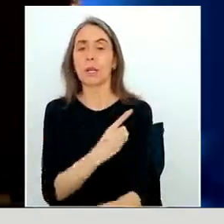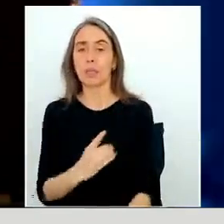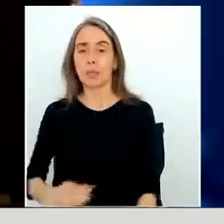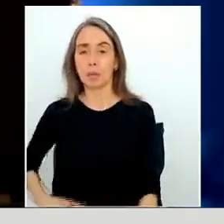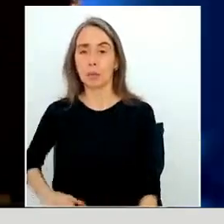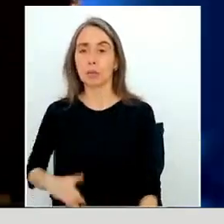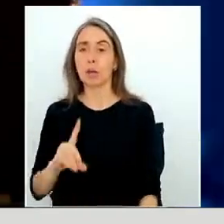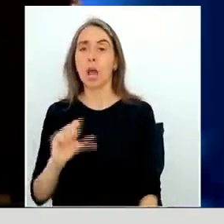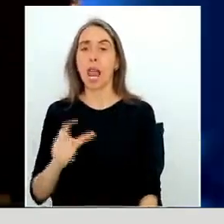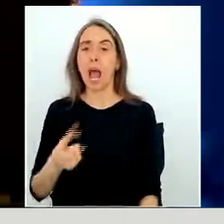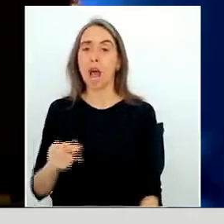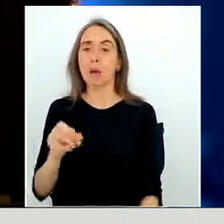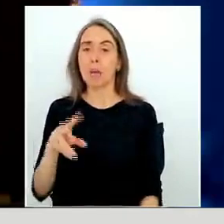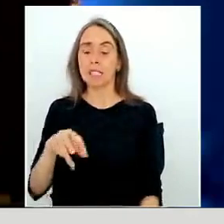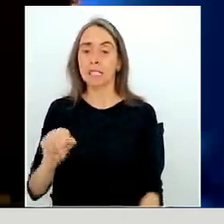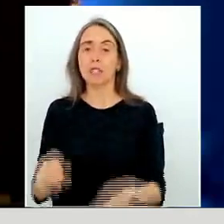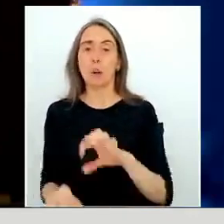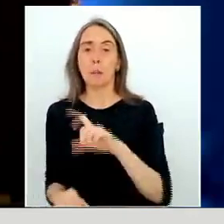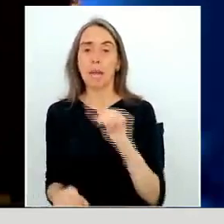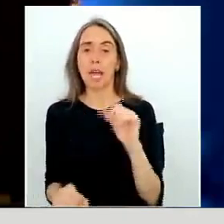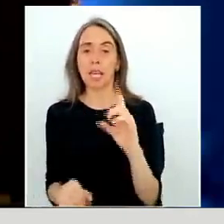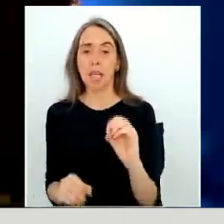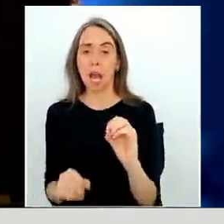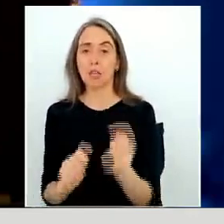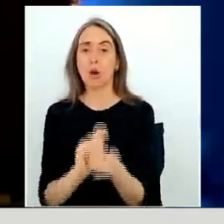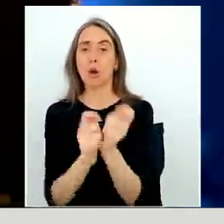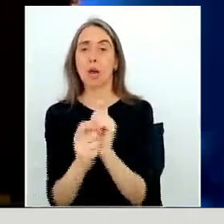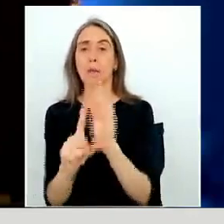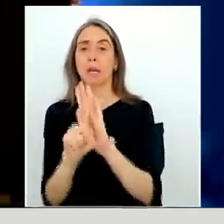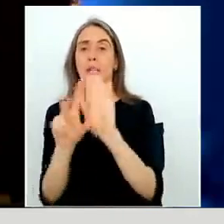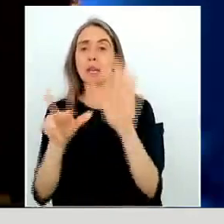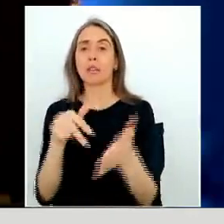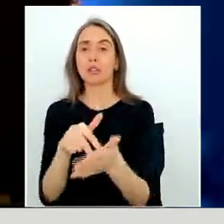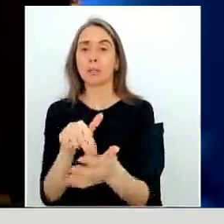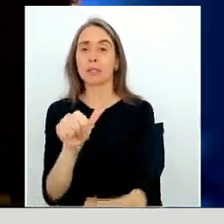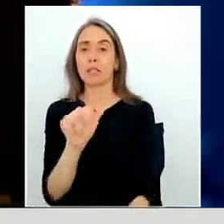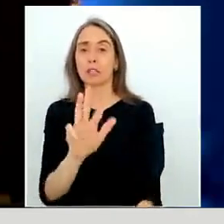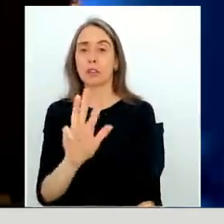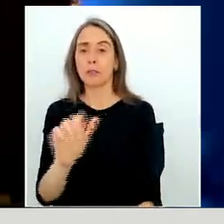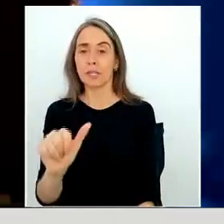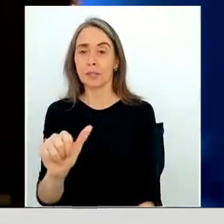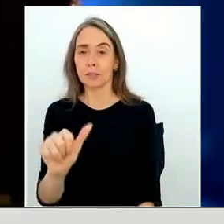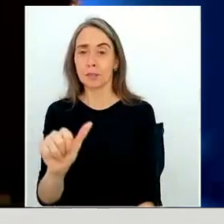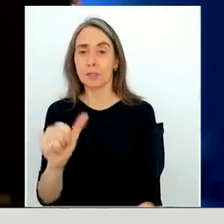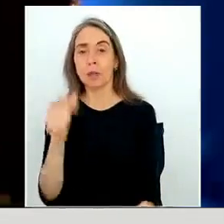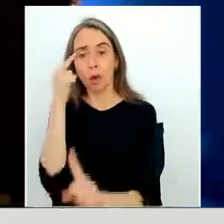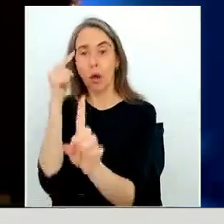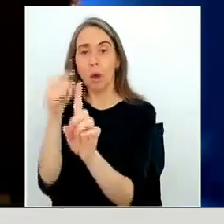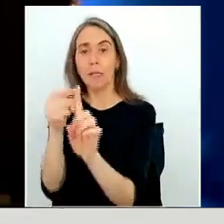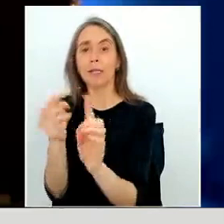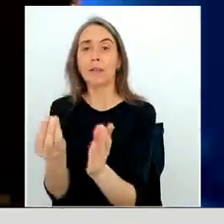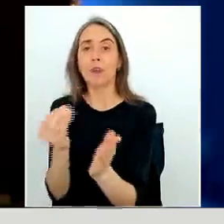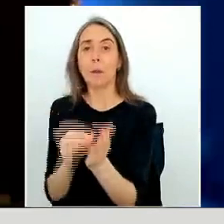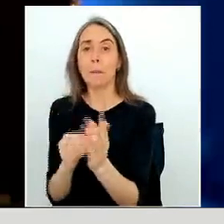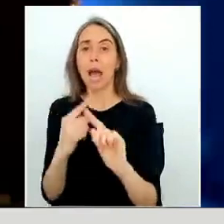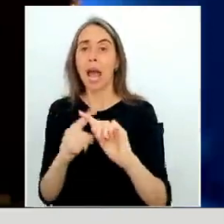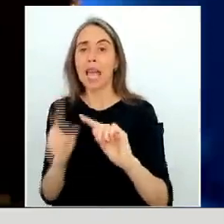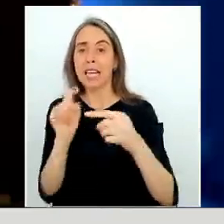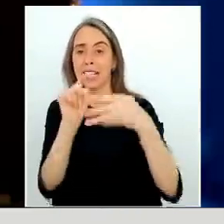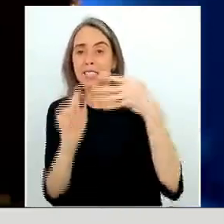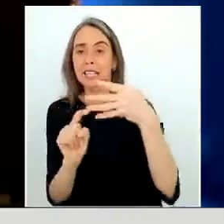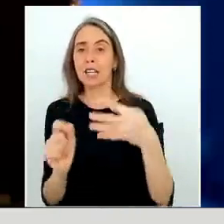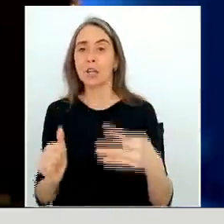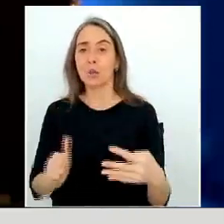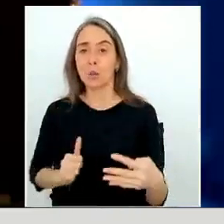marcino y mellado Don Cosme que modifica a la ley 18696 con el objetivo de aumentar las exigencias de cumplimiento de frecuencia